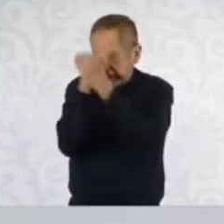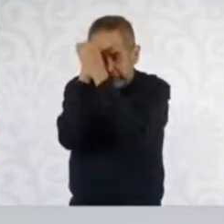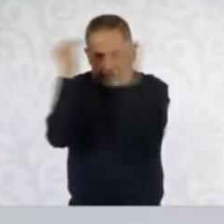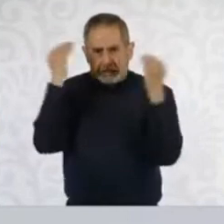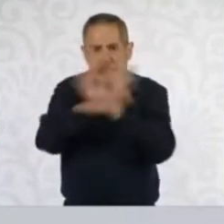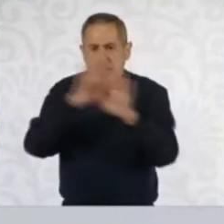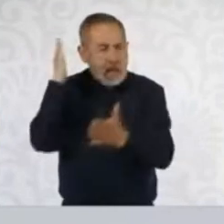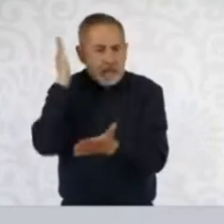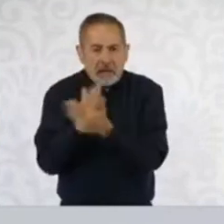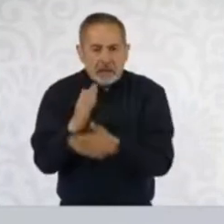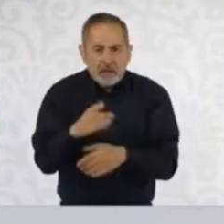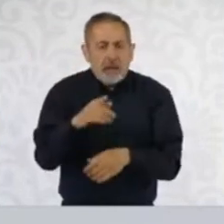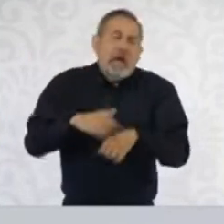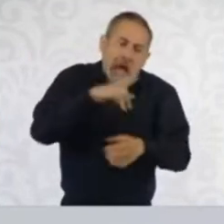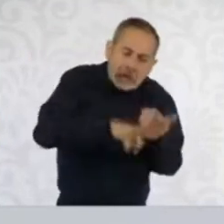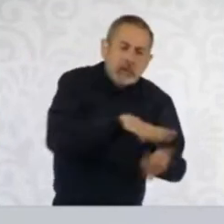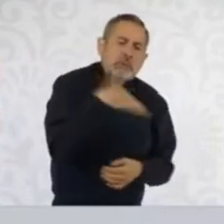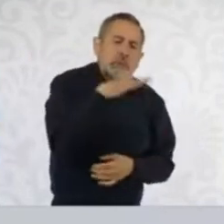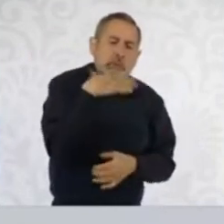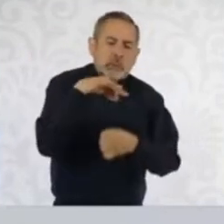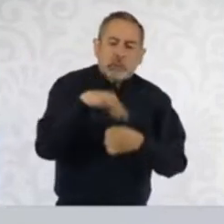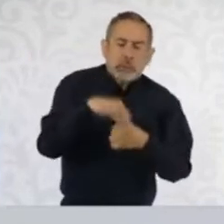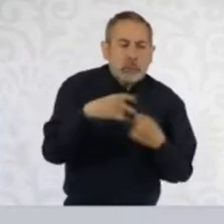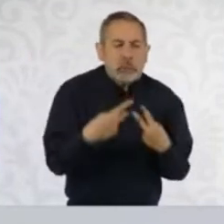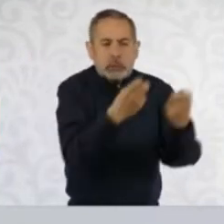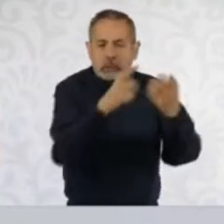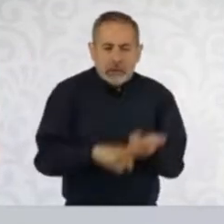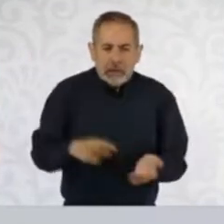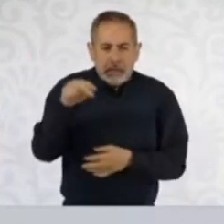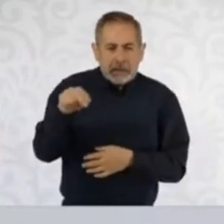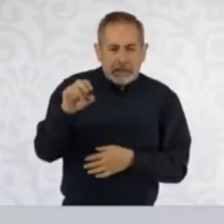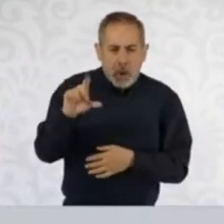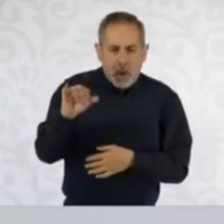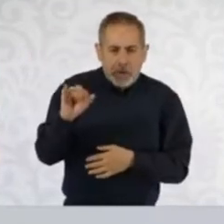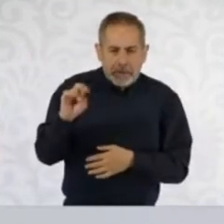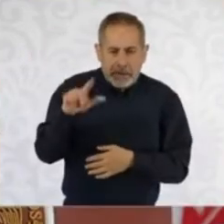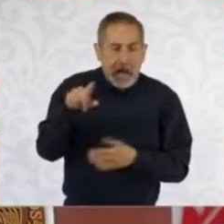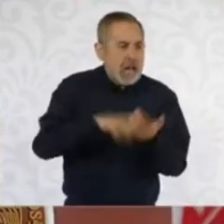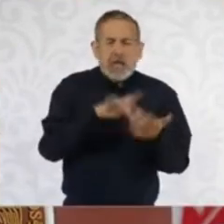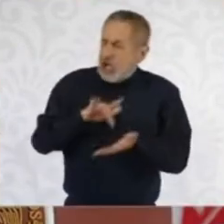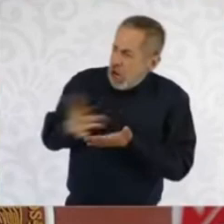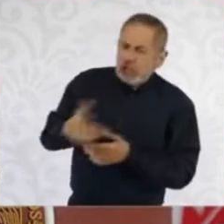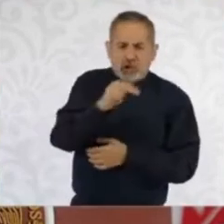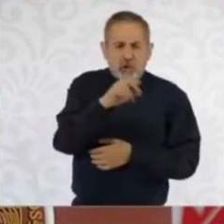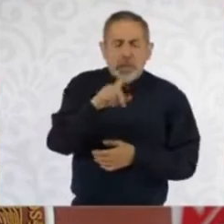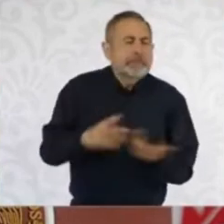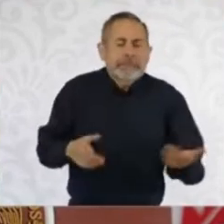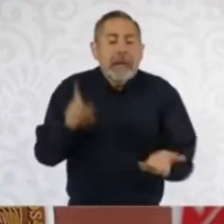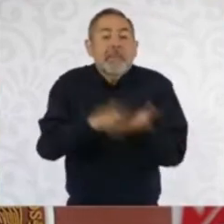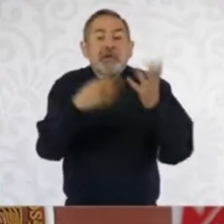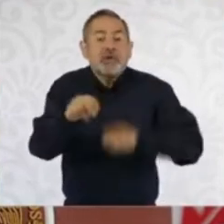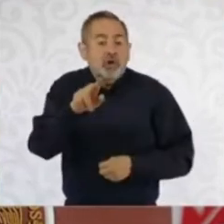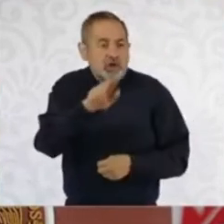Esta idea de que el neoliberalismo trajo la democracia, el 88, fraude electoral.